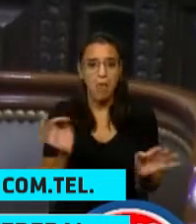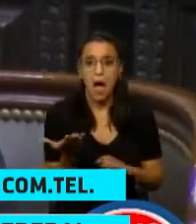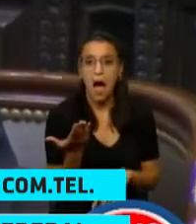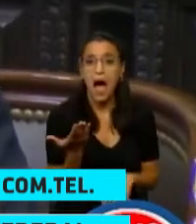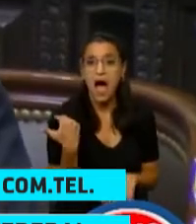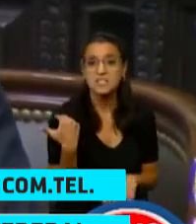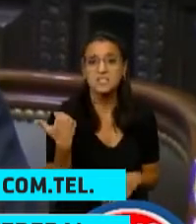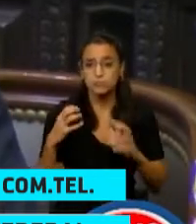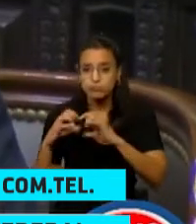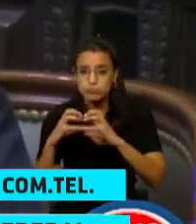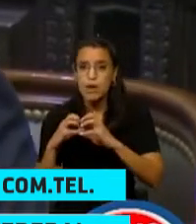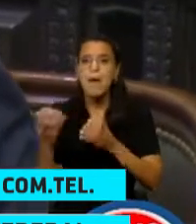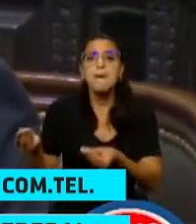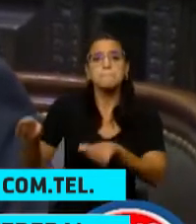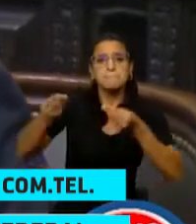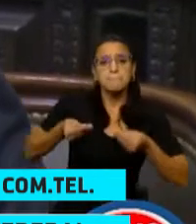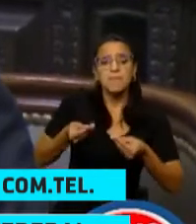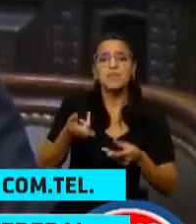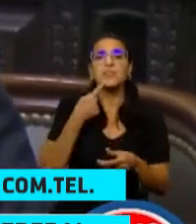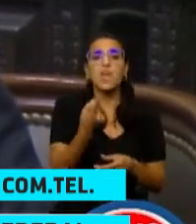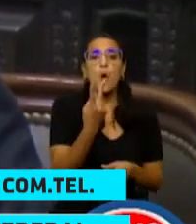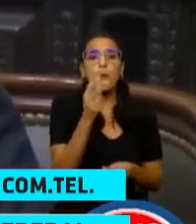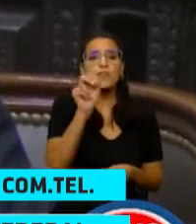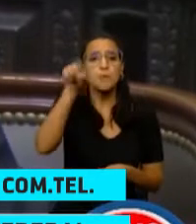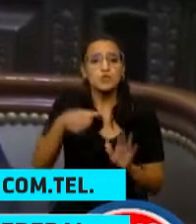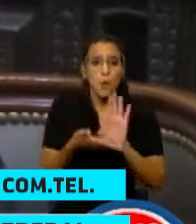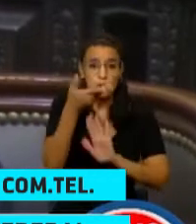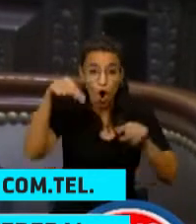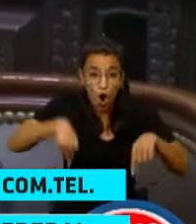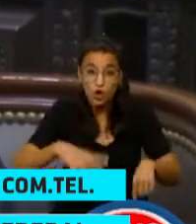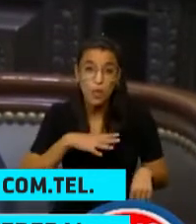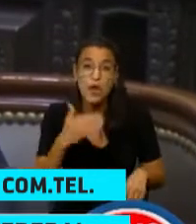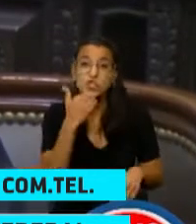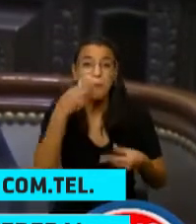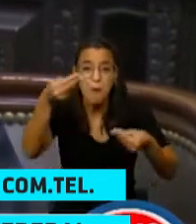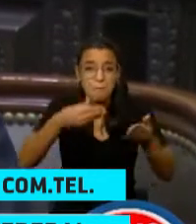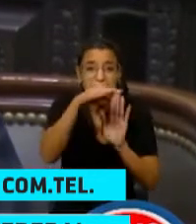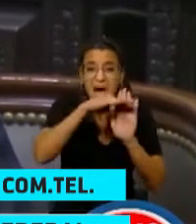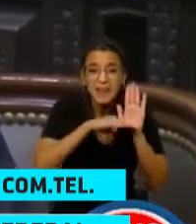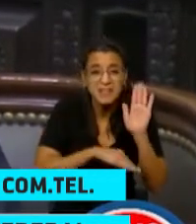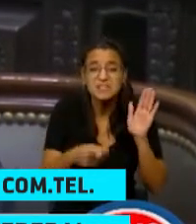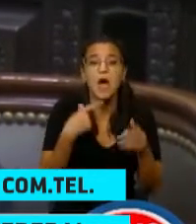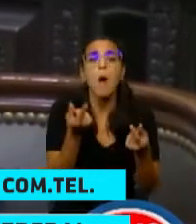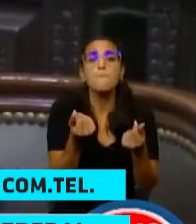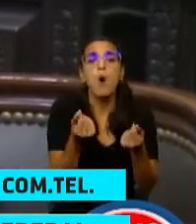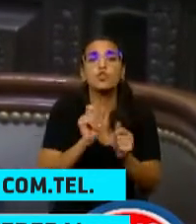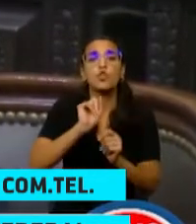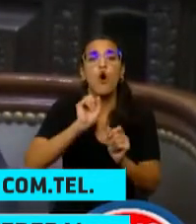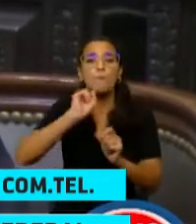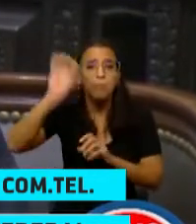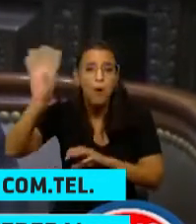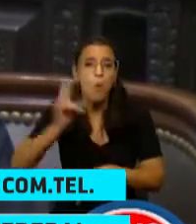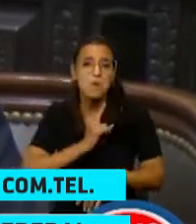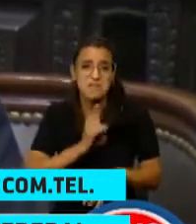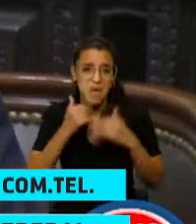a los cambios en la vida misma nos pasa que tenemos miedo, no sabemos a dónde puede, cómo puede terminar ese cambio. Y nosotros lo que